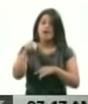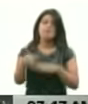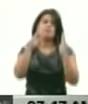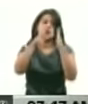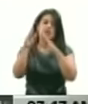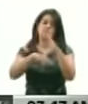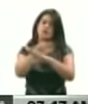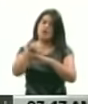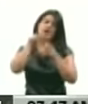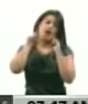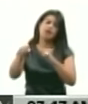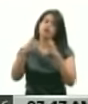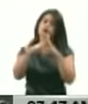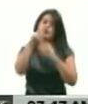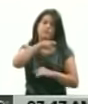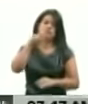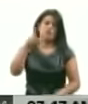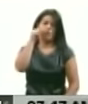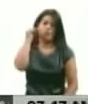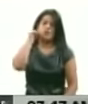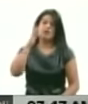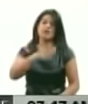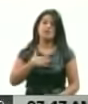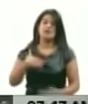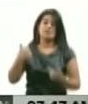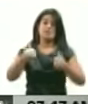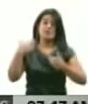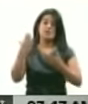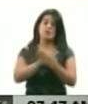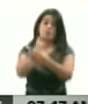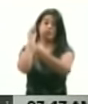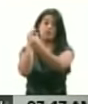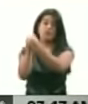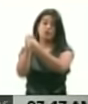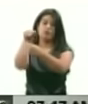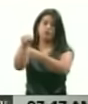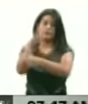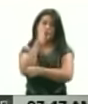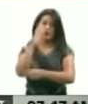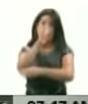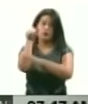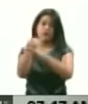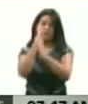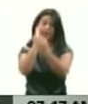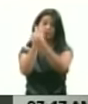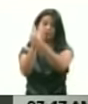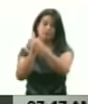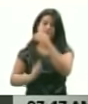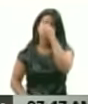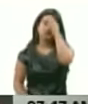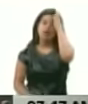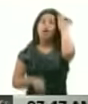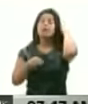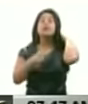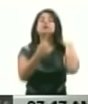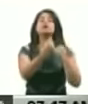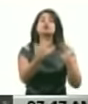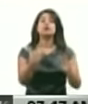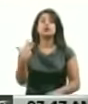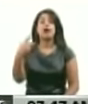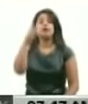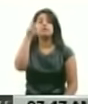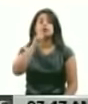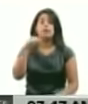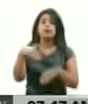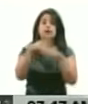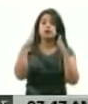los escritores y las escritoras quieren que su libro esté allí. Importante señalar que en marco también de este 183 aniversario, el Ministerio